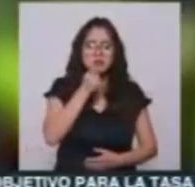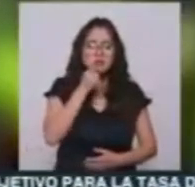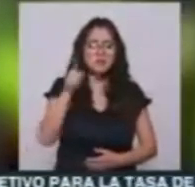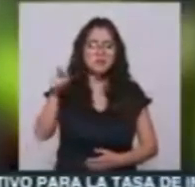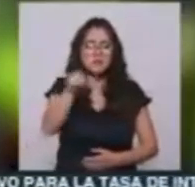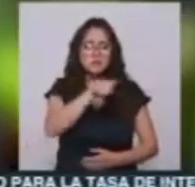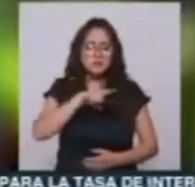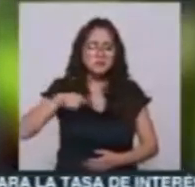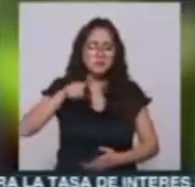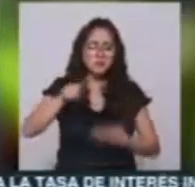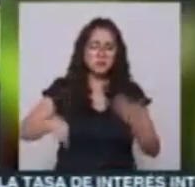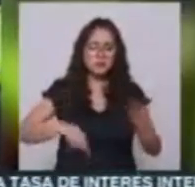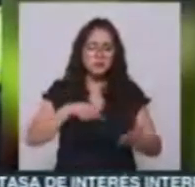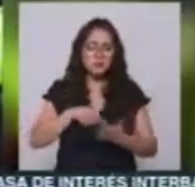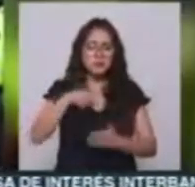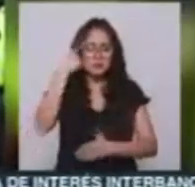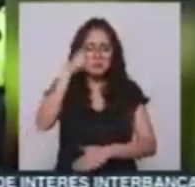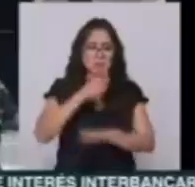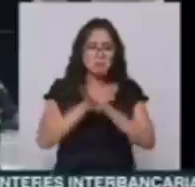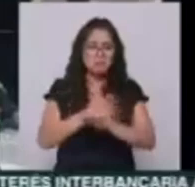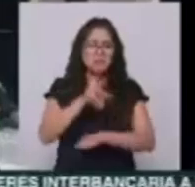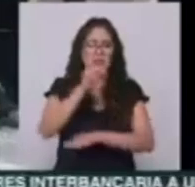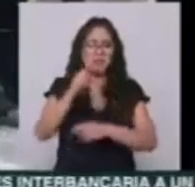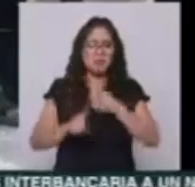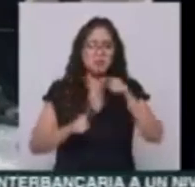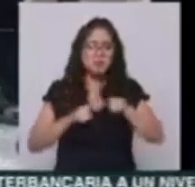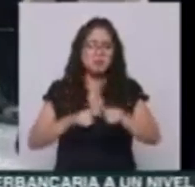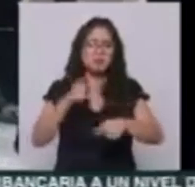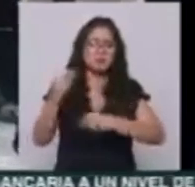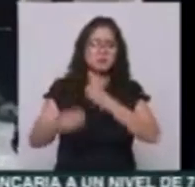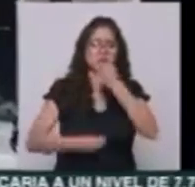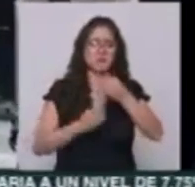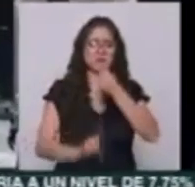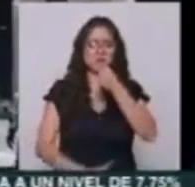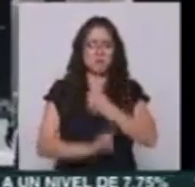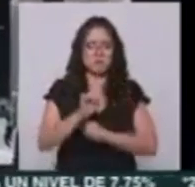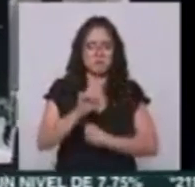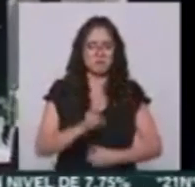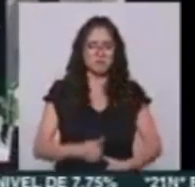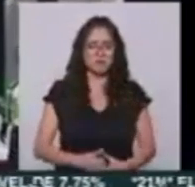acordonaron la zona para evitar una confrontación. 21 Noticias.